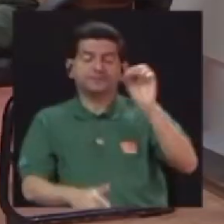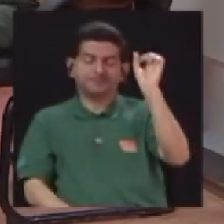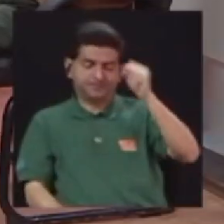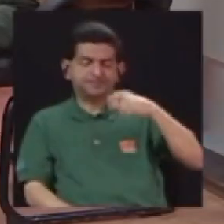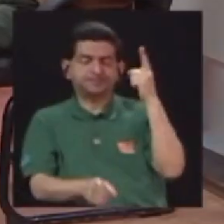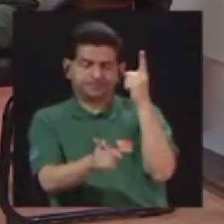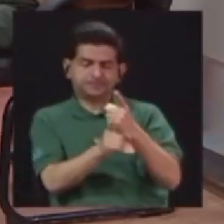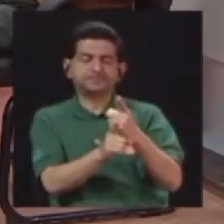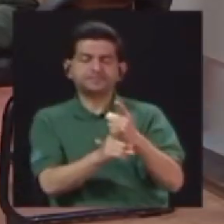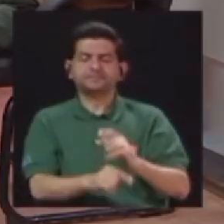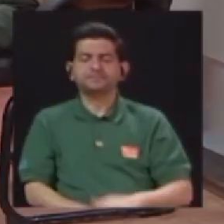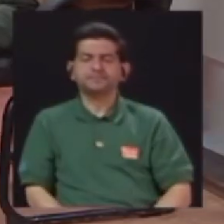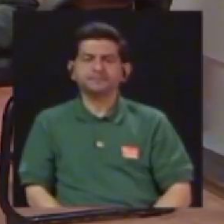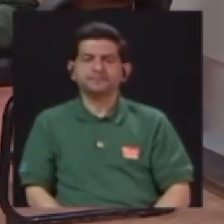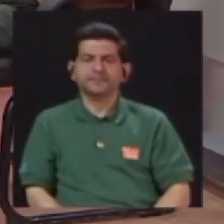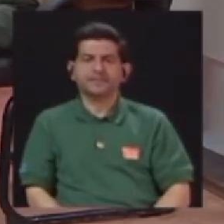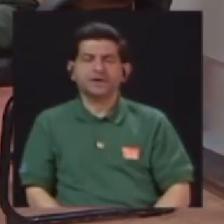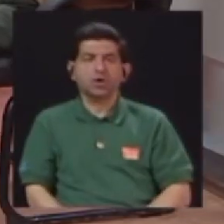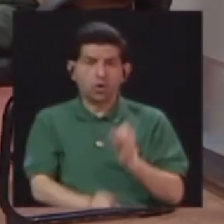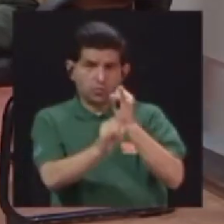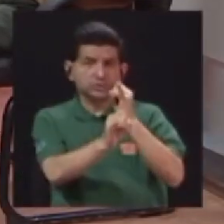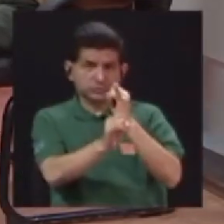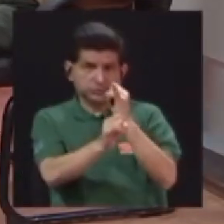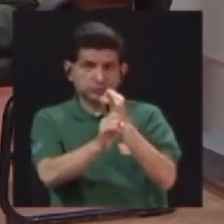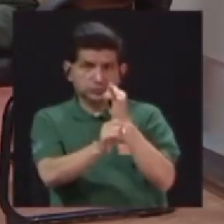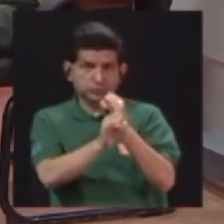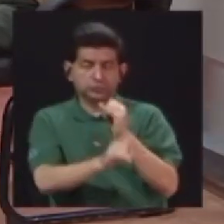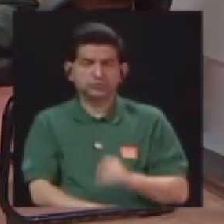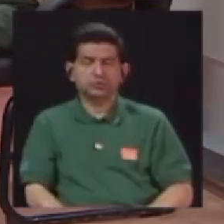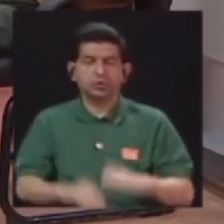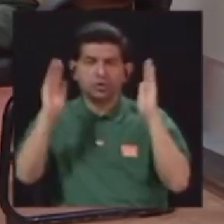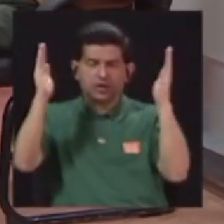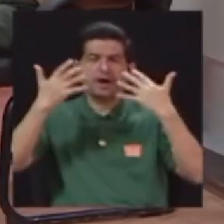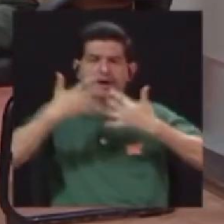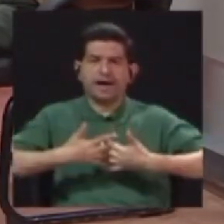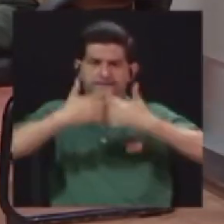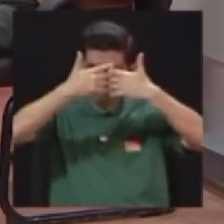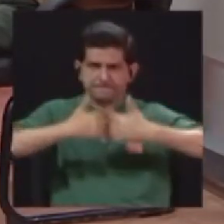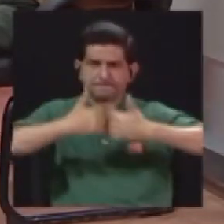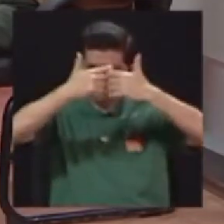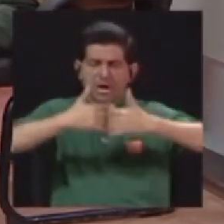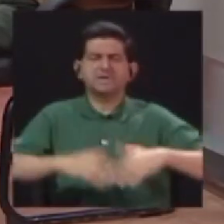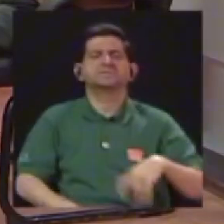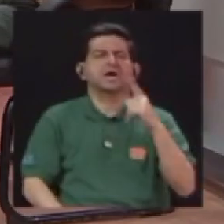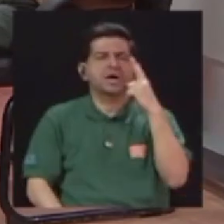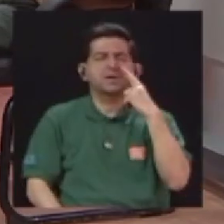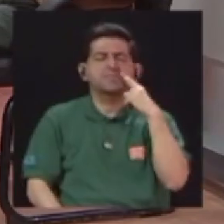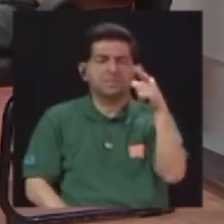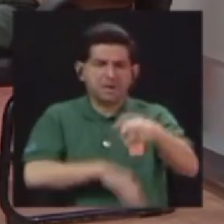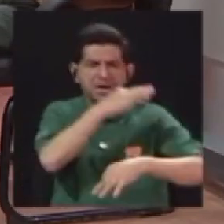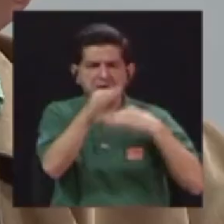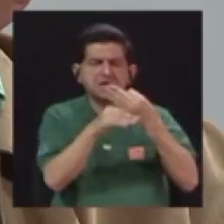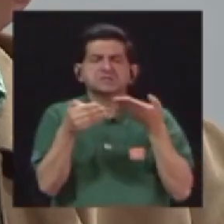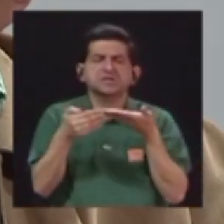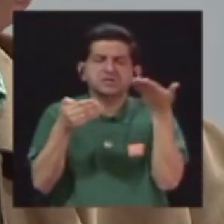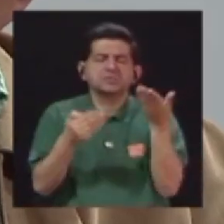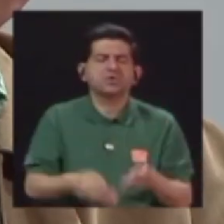luego, sí, como ente era una gran empresa, ¿verdad? Y papá le suplía ese tipo de